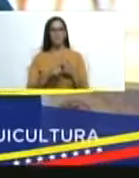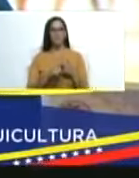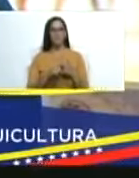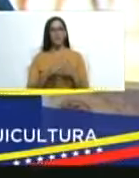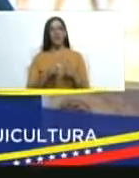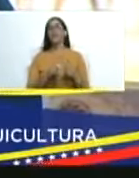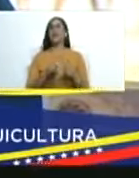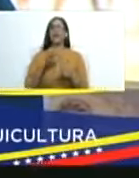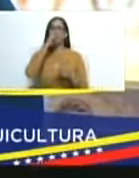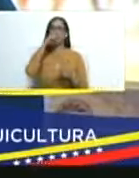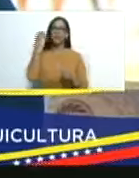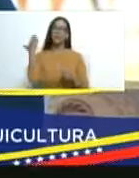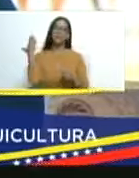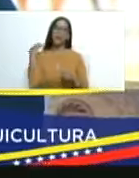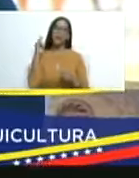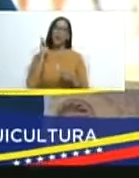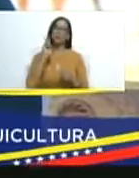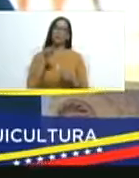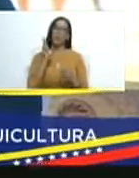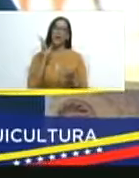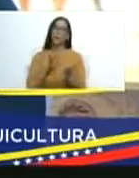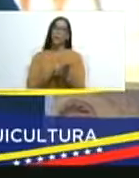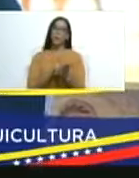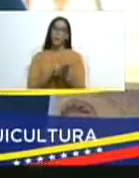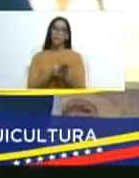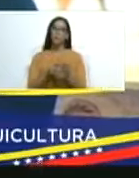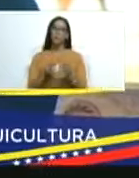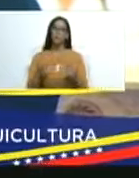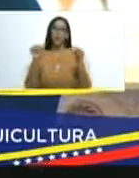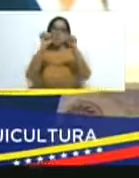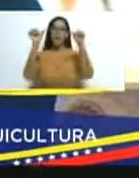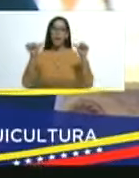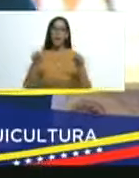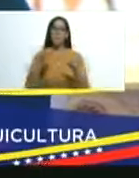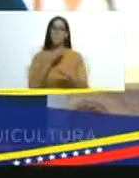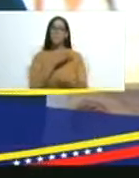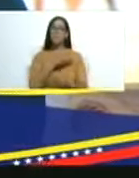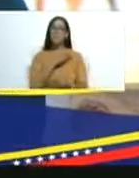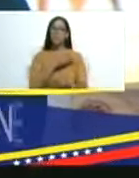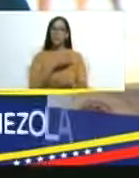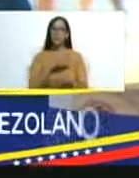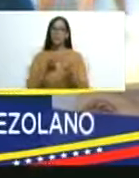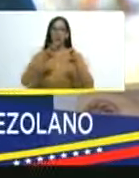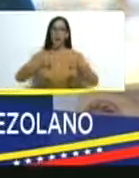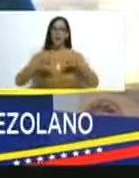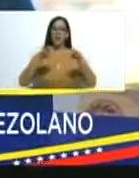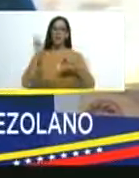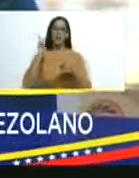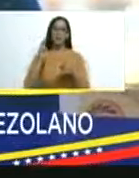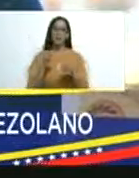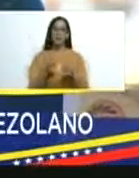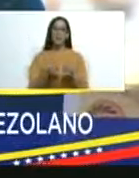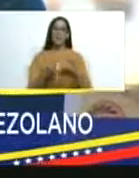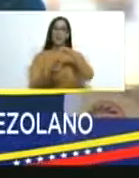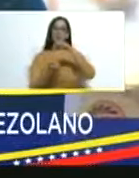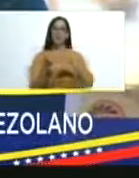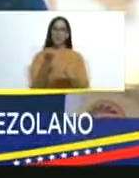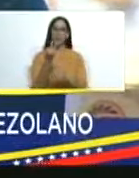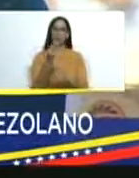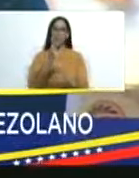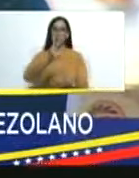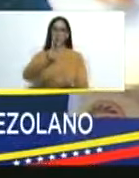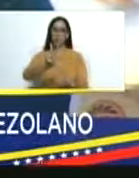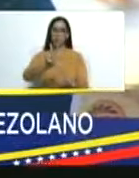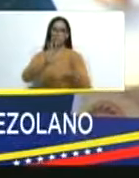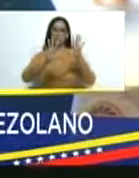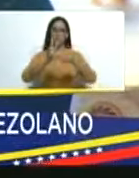el año pasado usted aprobó en el marco de la Gran Misión Agro-Venezuela el vértice número 12. Ese vértice tiene que